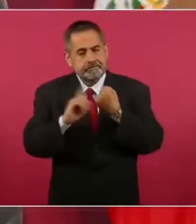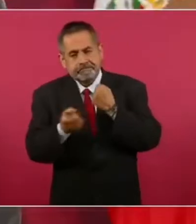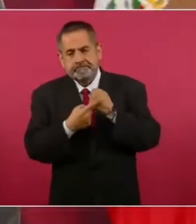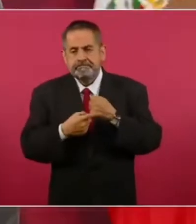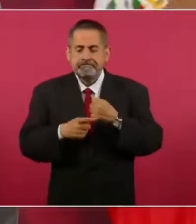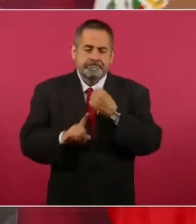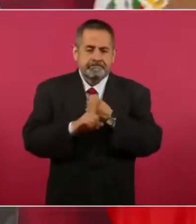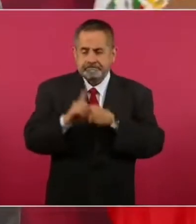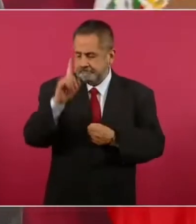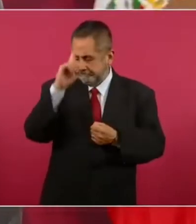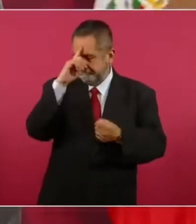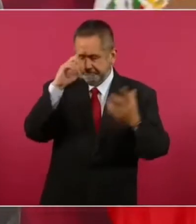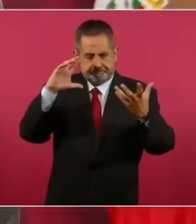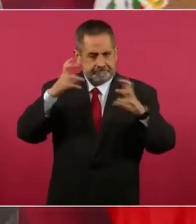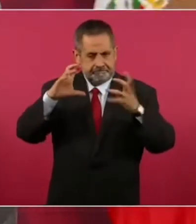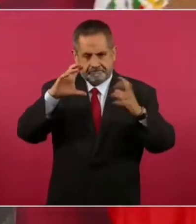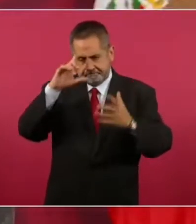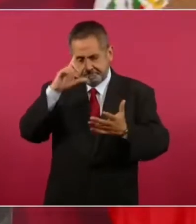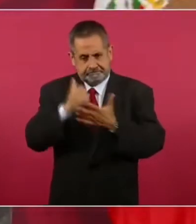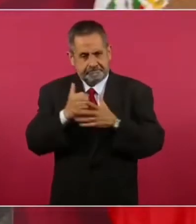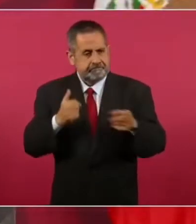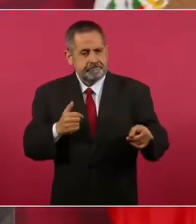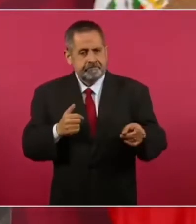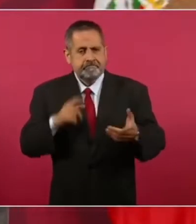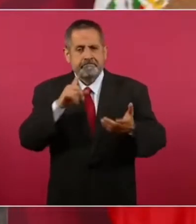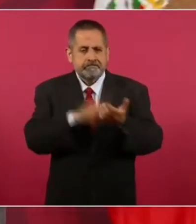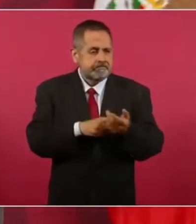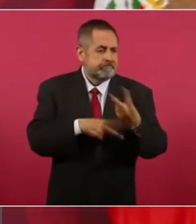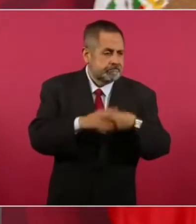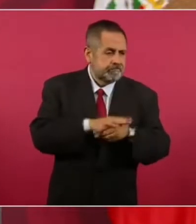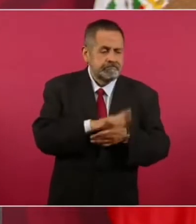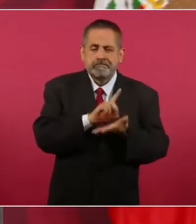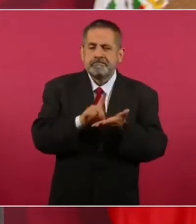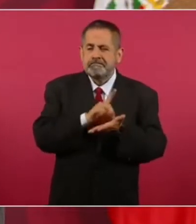trastornos que originan la droga